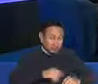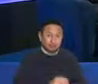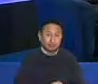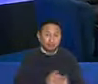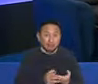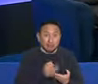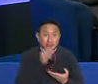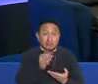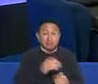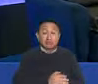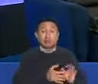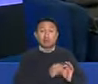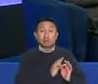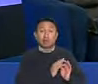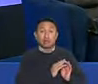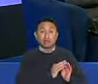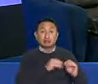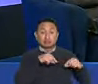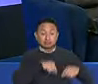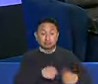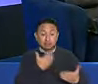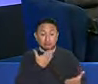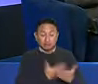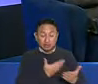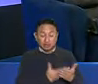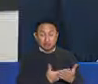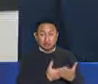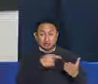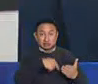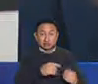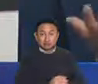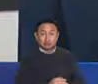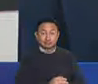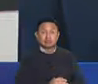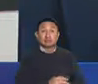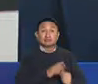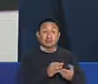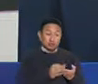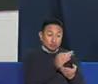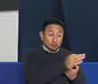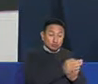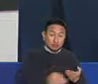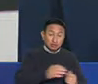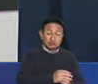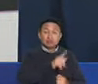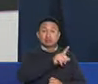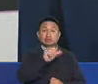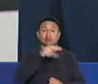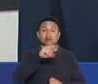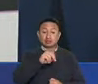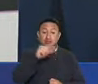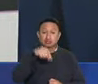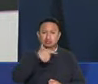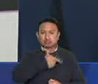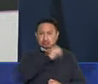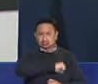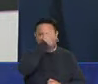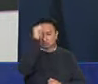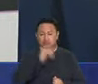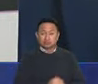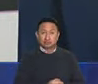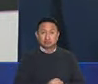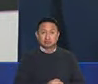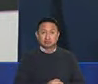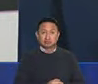tan grandes como Calderón, a quien aprovecho agradecer, de Calderón, Llano Chico, toda esa zona ha sido una zona de triunfo para nosotros. Ganamos